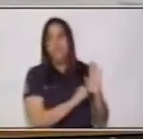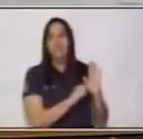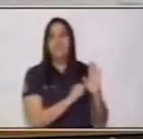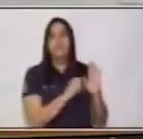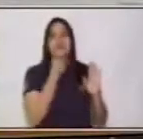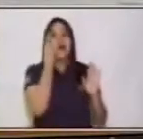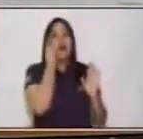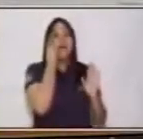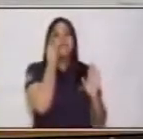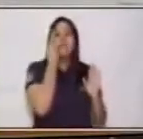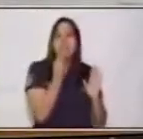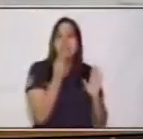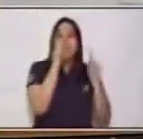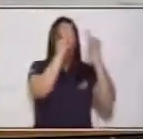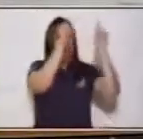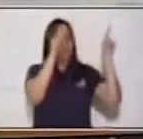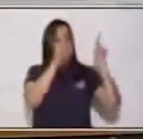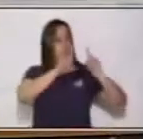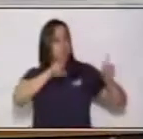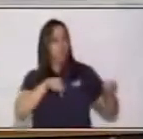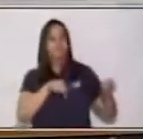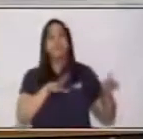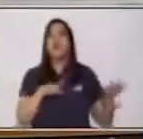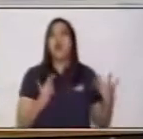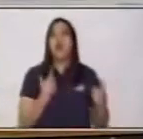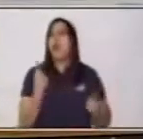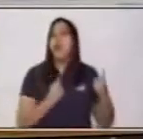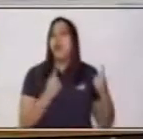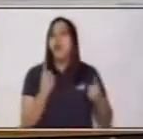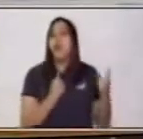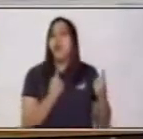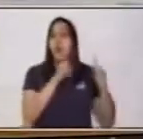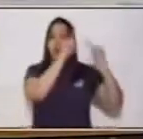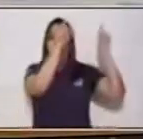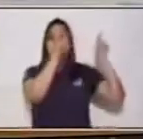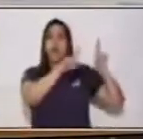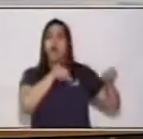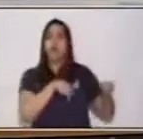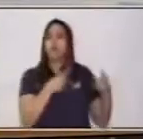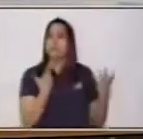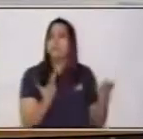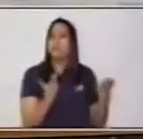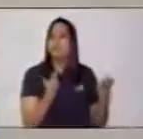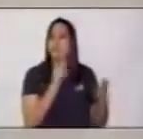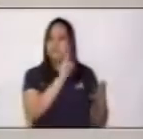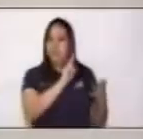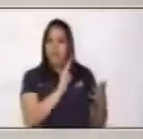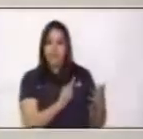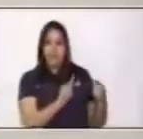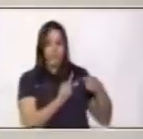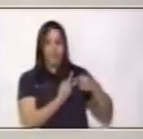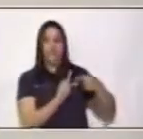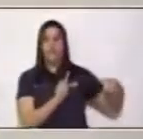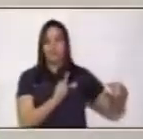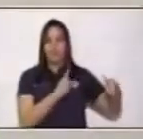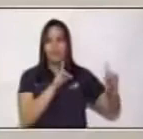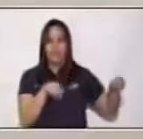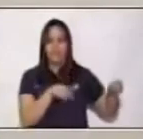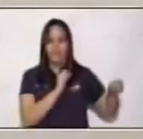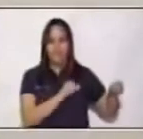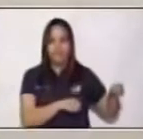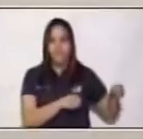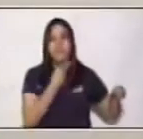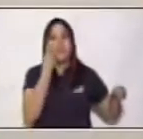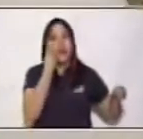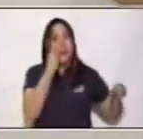Observemos el formato. ¿Cuál de los dos se aplica a nuestro problema? El segundo. Para